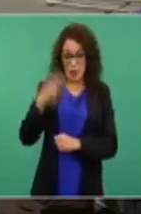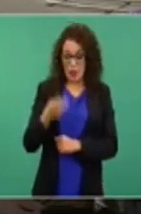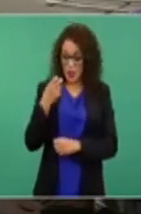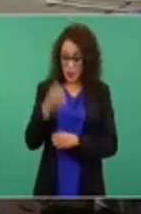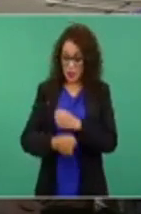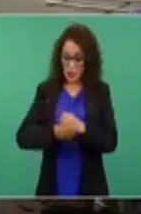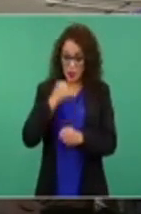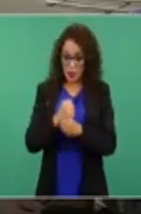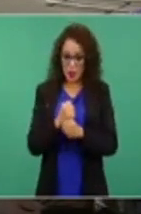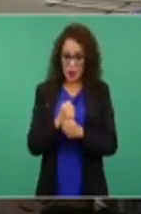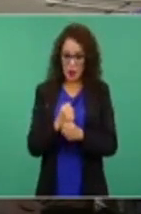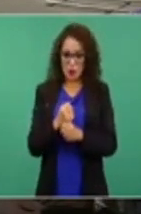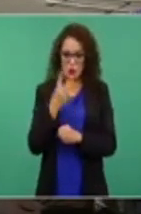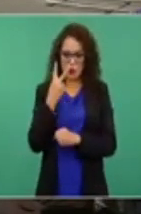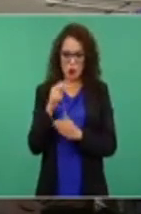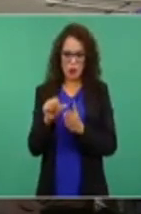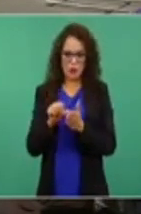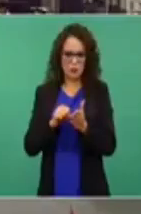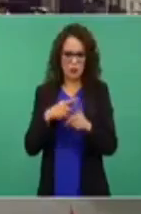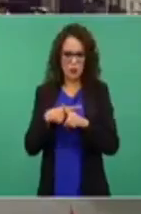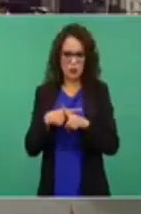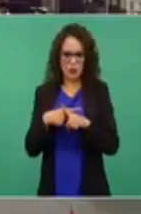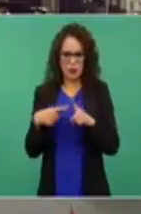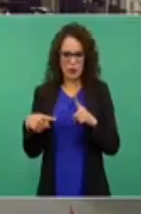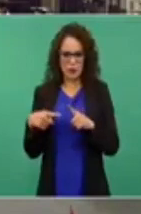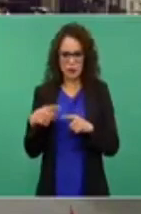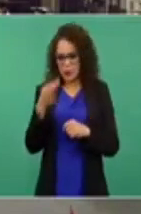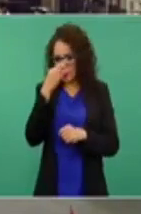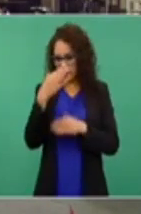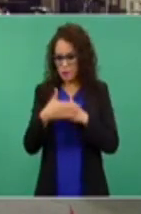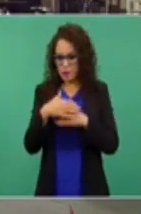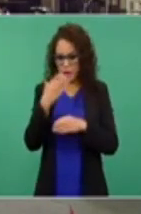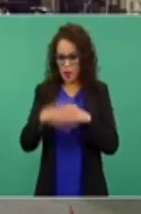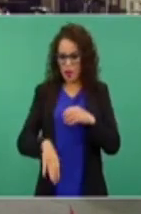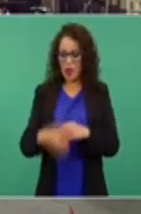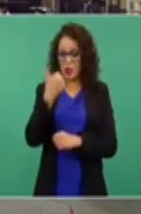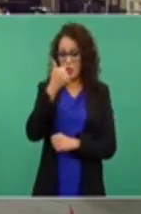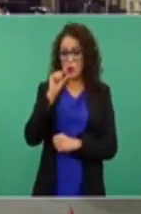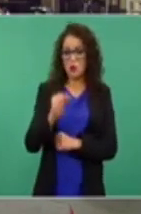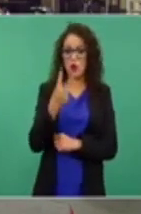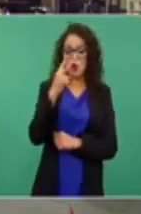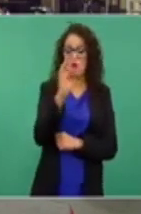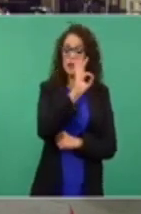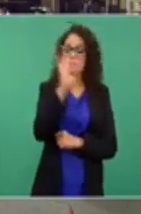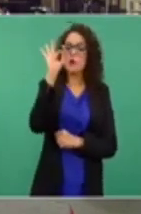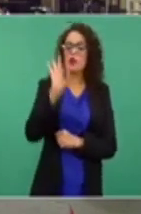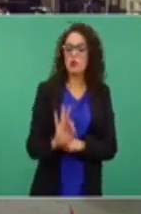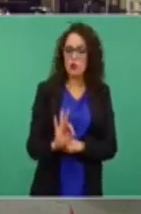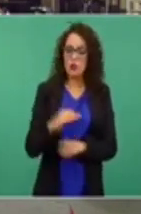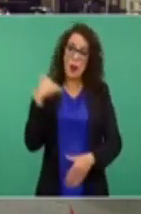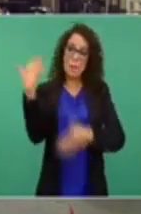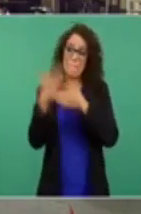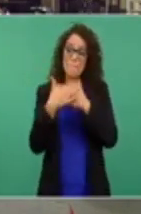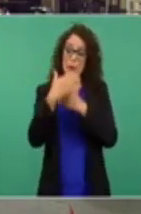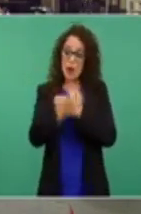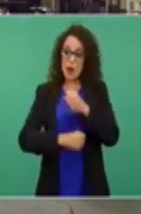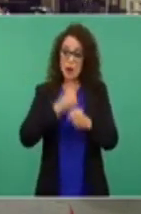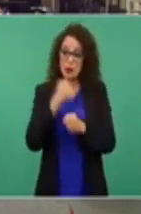año, a 2 meses y medio de que concluya, será de 6.2%, el próximo año será